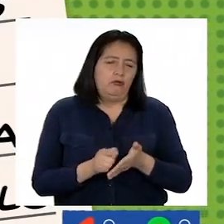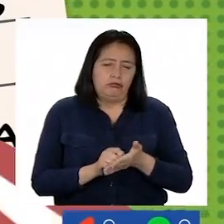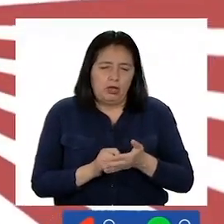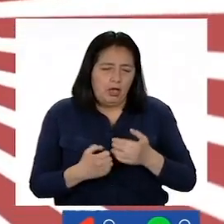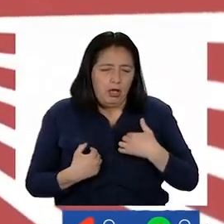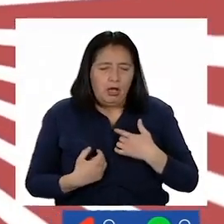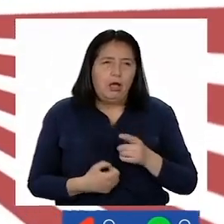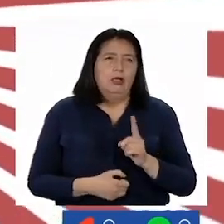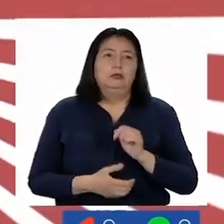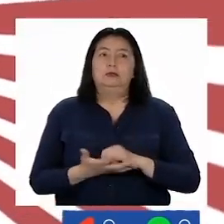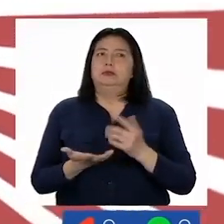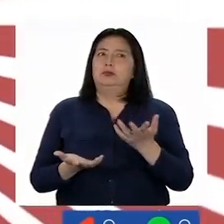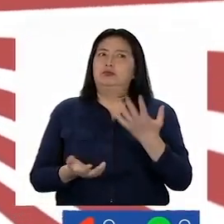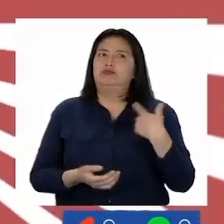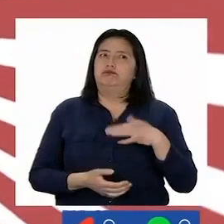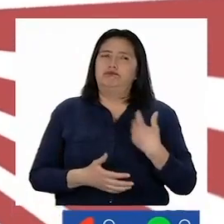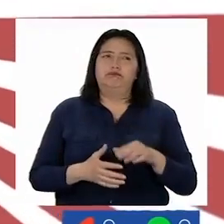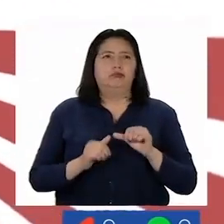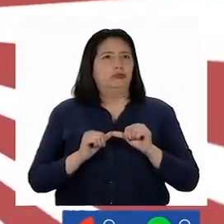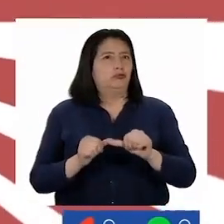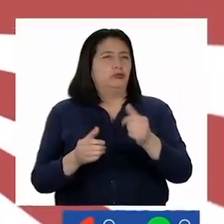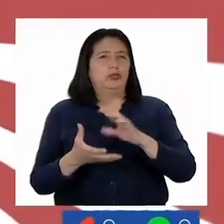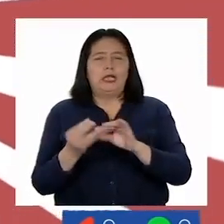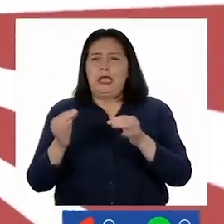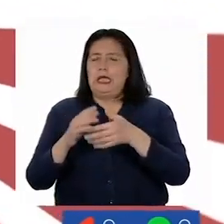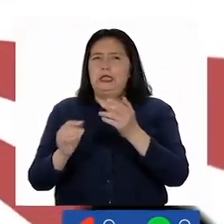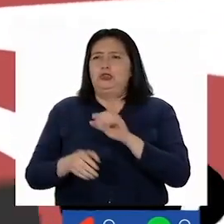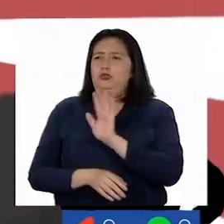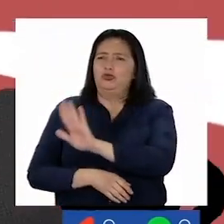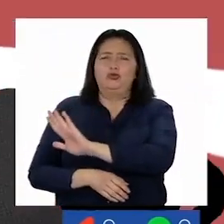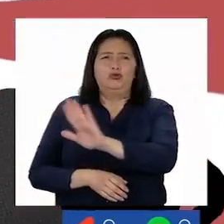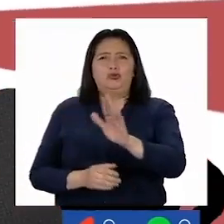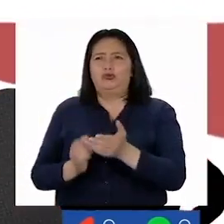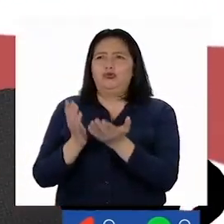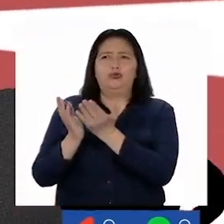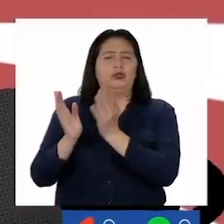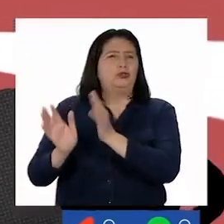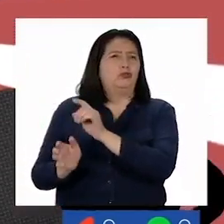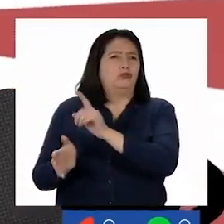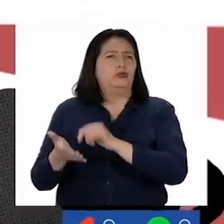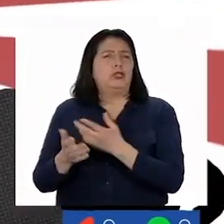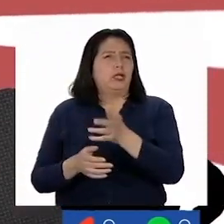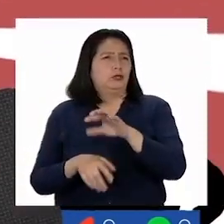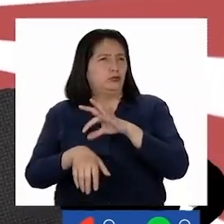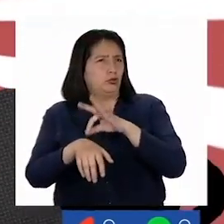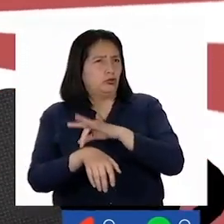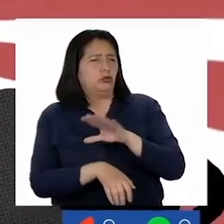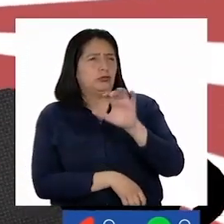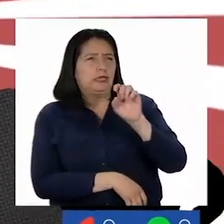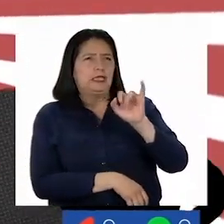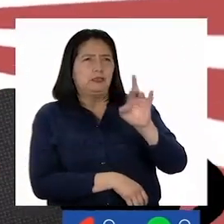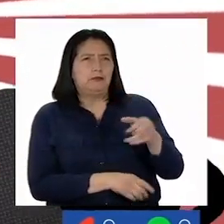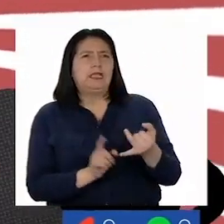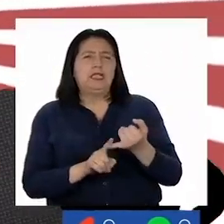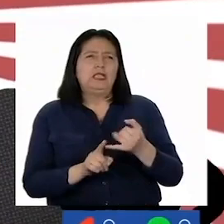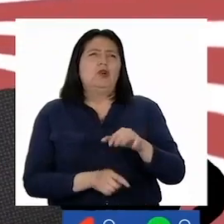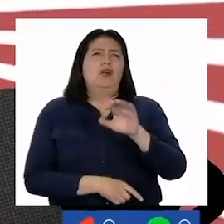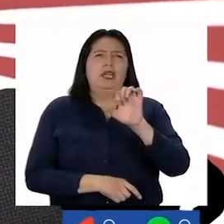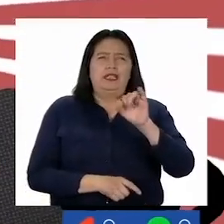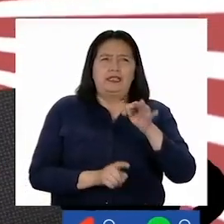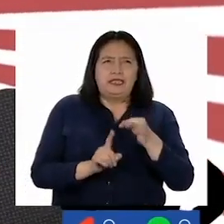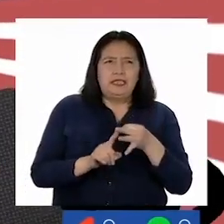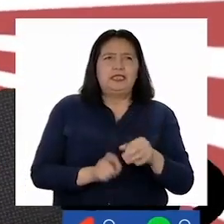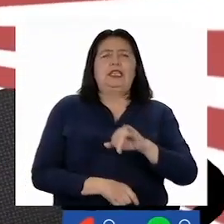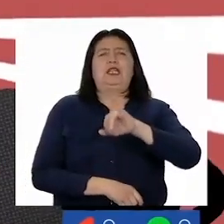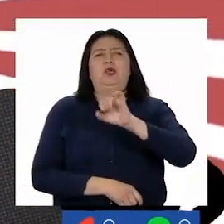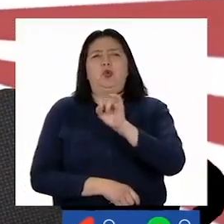hacerlo. Desde entonces, continúan su historia clínica sus fieles discípulos: Casimiro Medina, Enrique Mestanza,